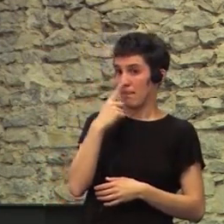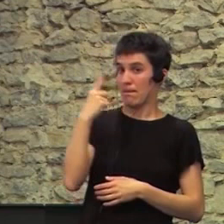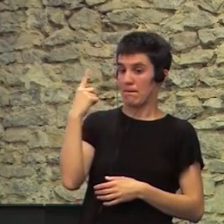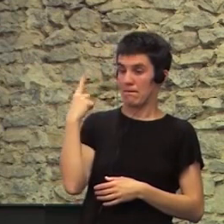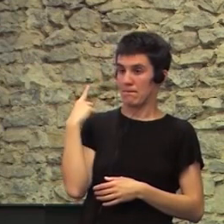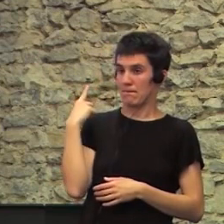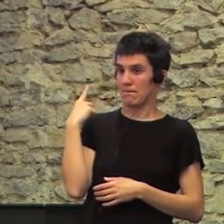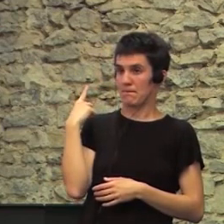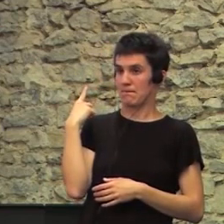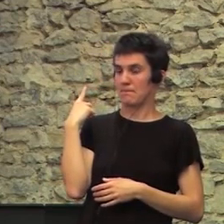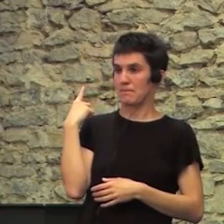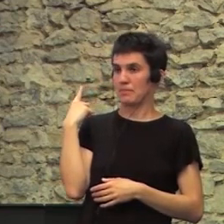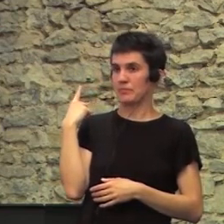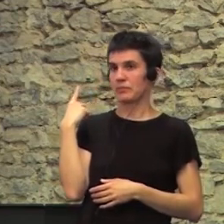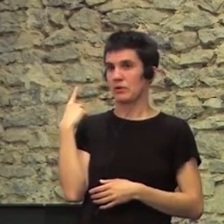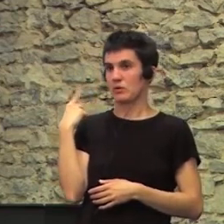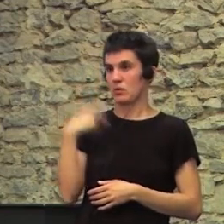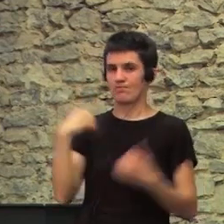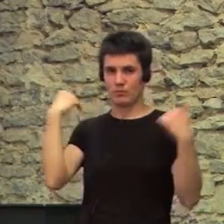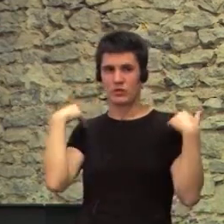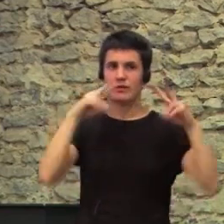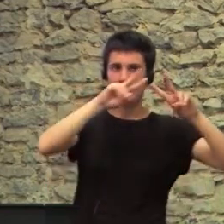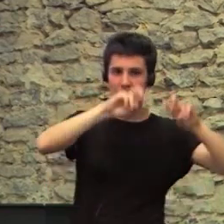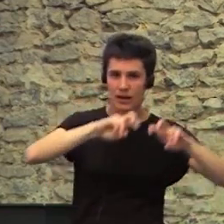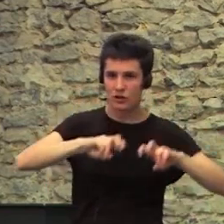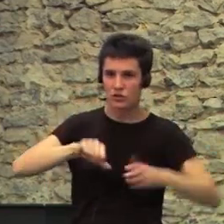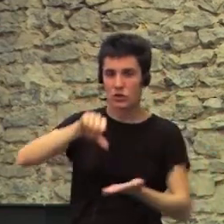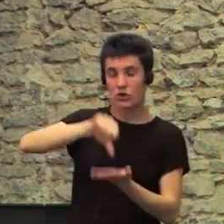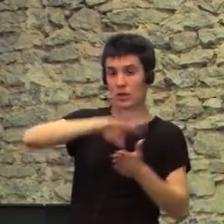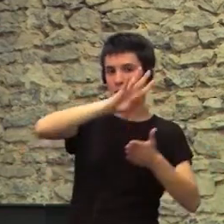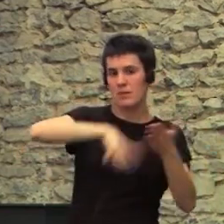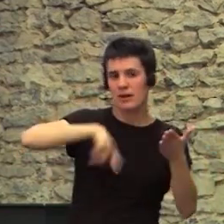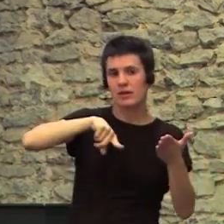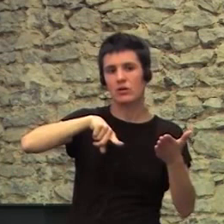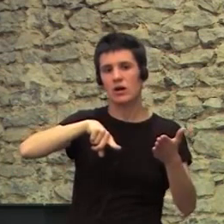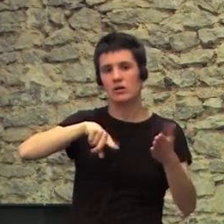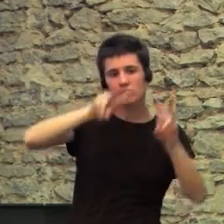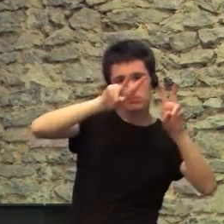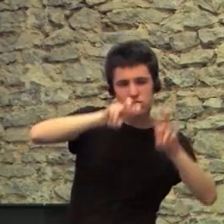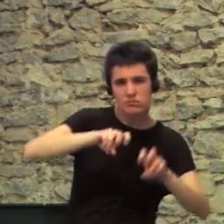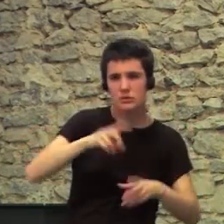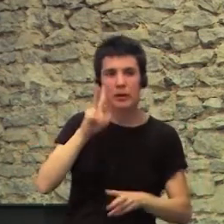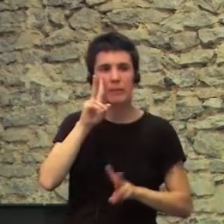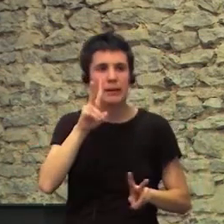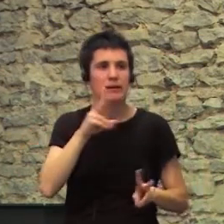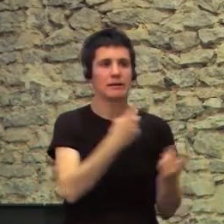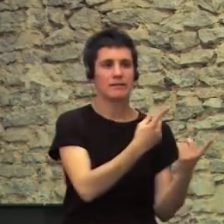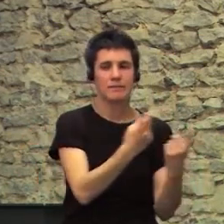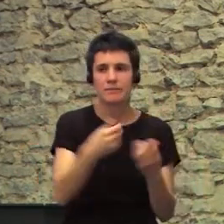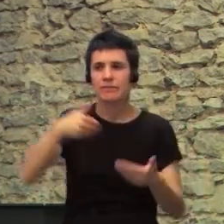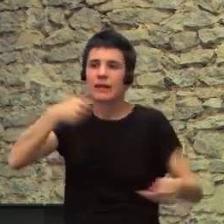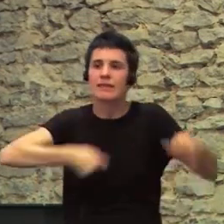pasado un diagnóstico de la ciudad de Barcelona para ver cuáles eran las demandas y las situaciones, que por cierto os tienen que